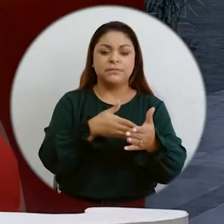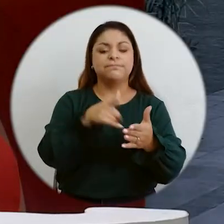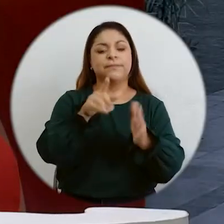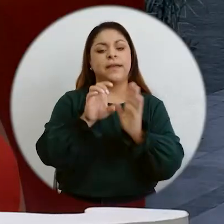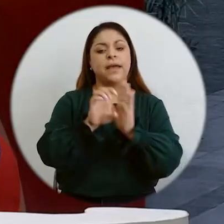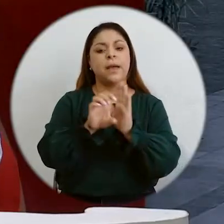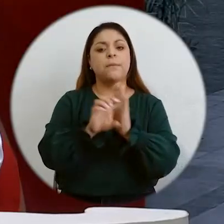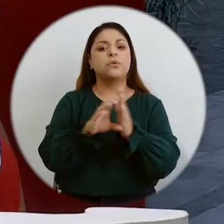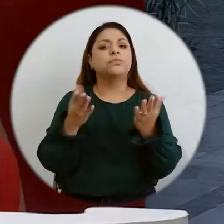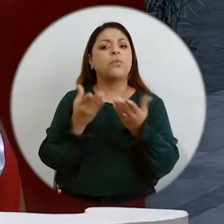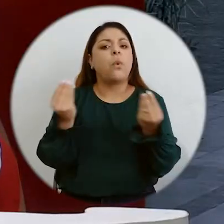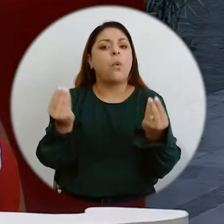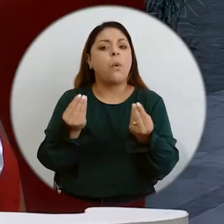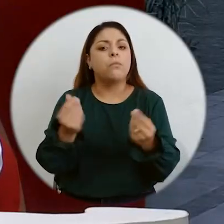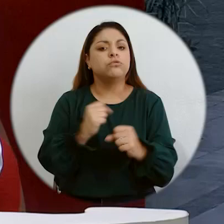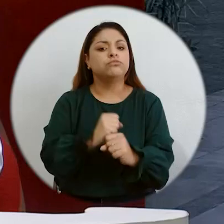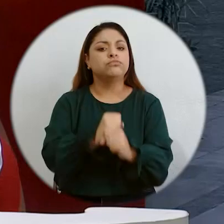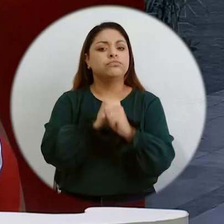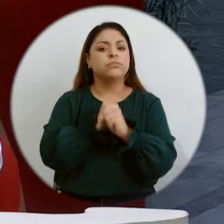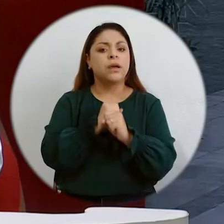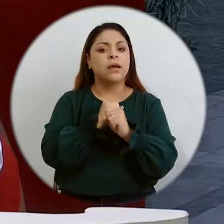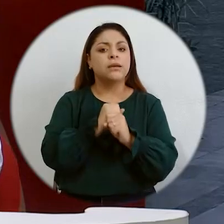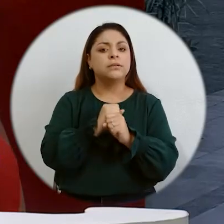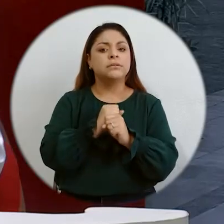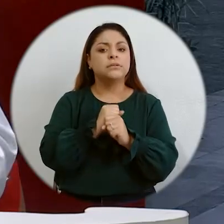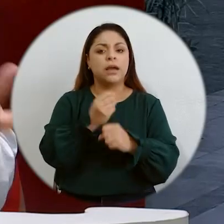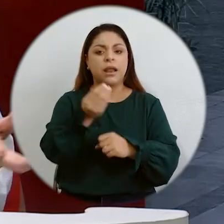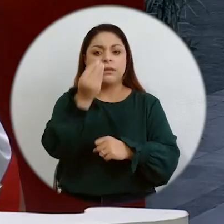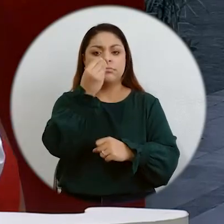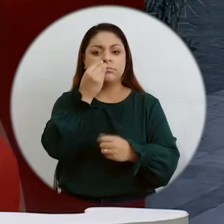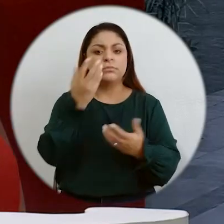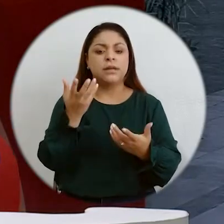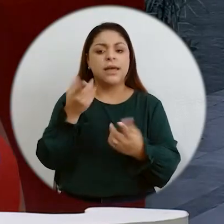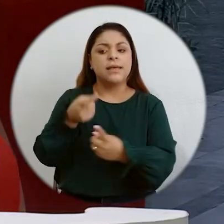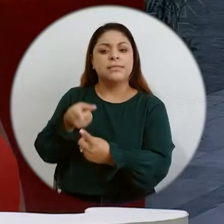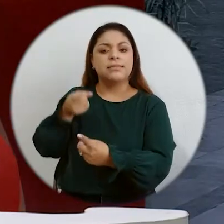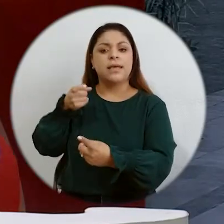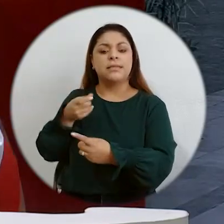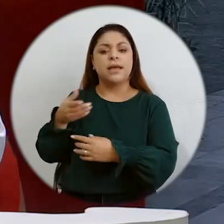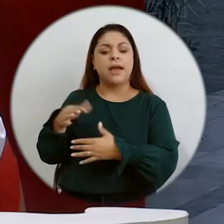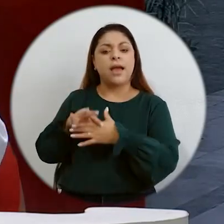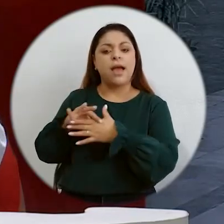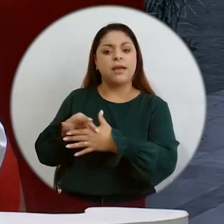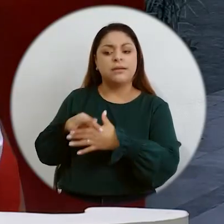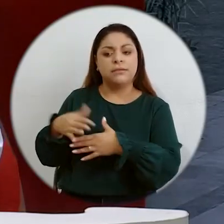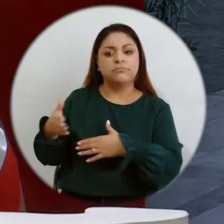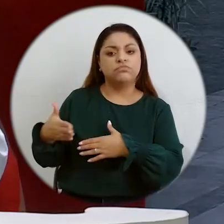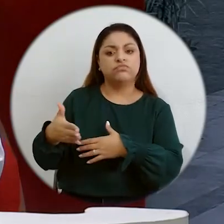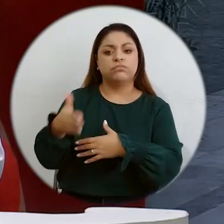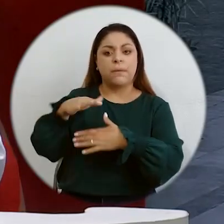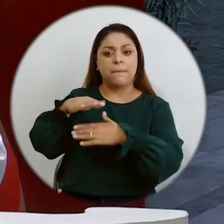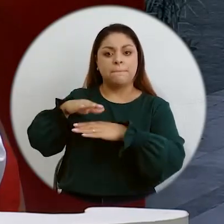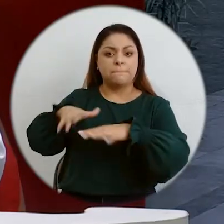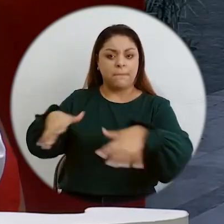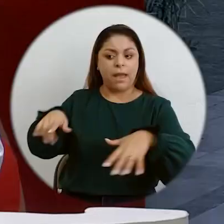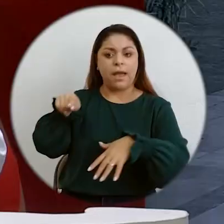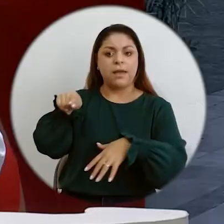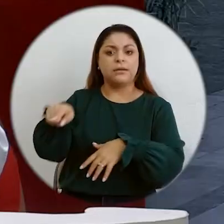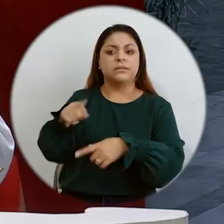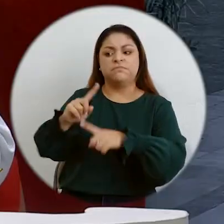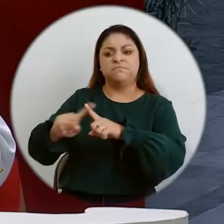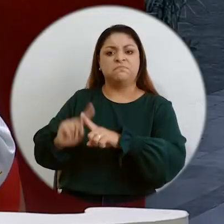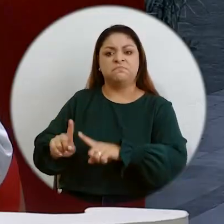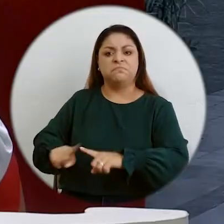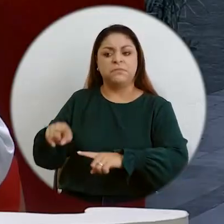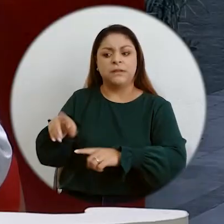ejemplo, para garantizar la seguridad alimentaria? Cuando la proteína que viene del mar en sus diferentes modalidades es una